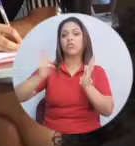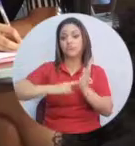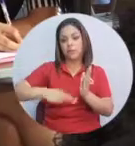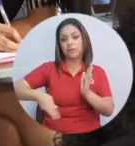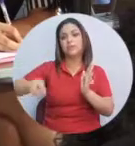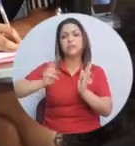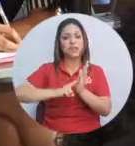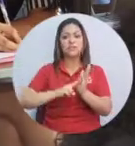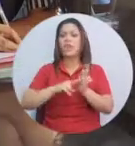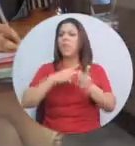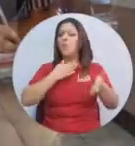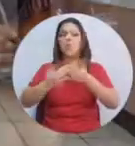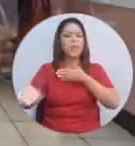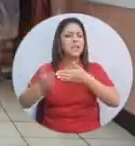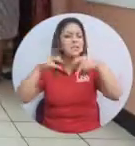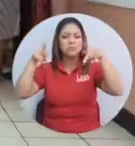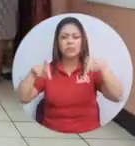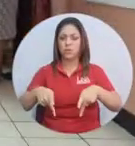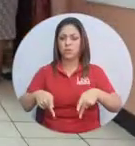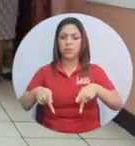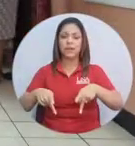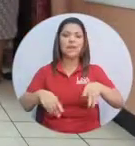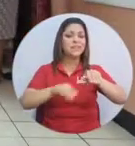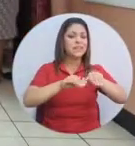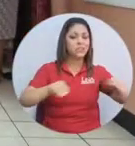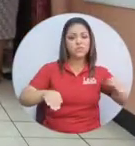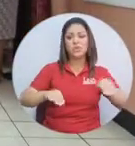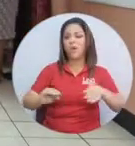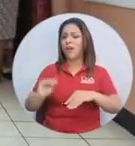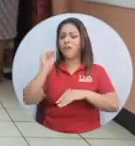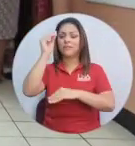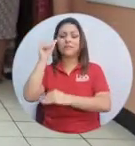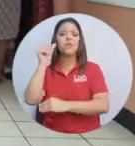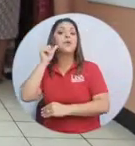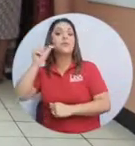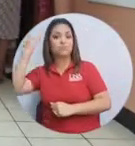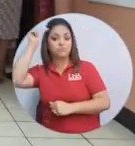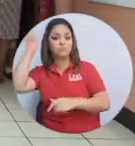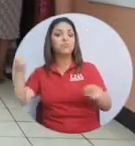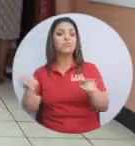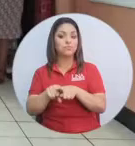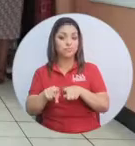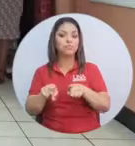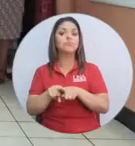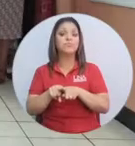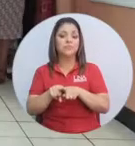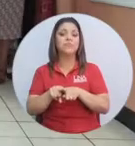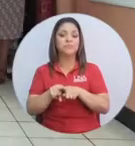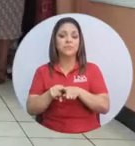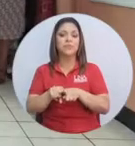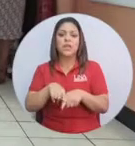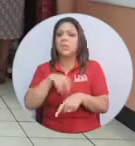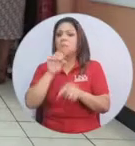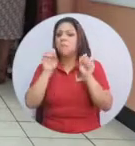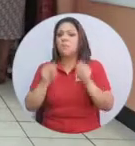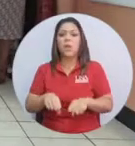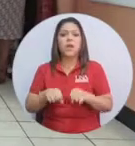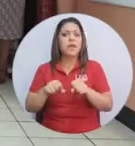que incluye a personas adultas. Sí, y que se puede dar en diferentes niveles, no necesariamente es entre